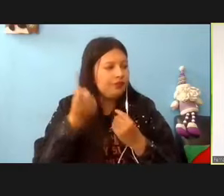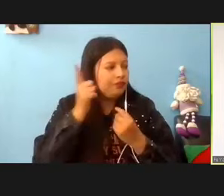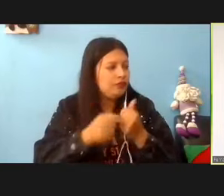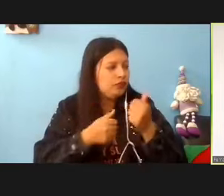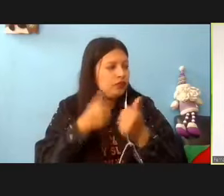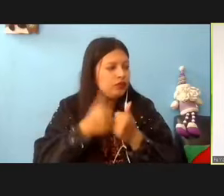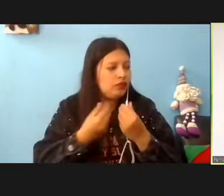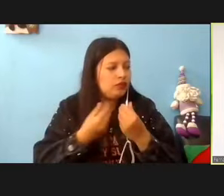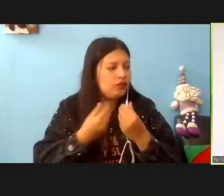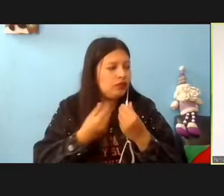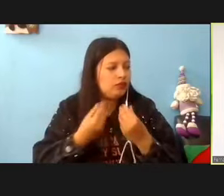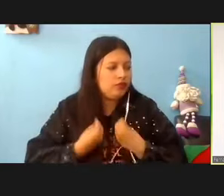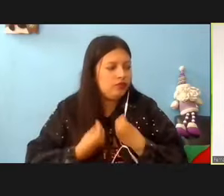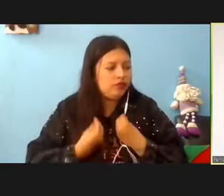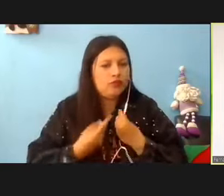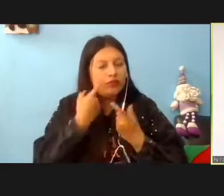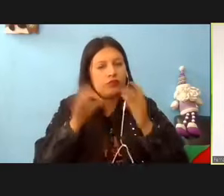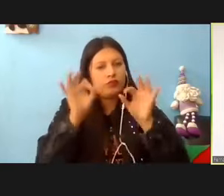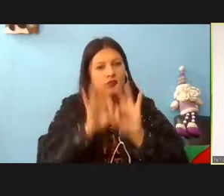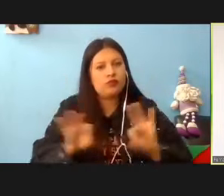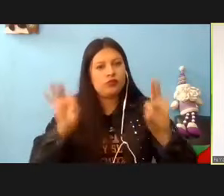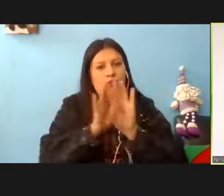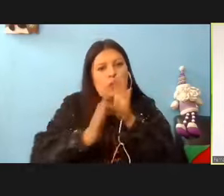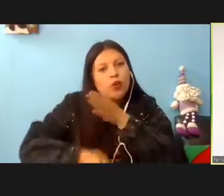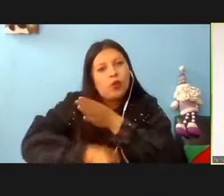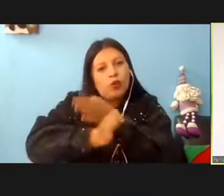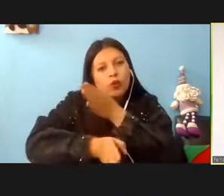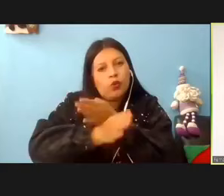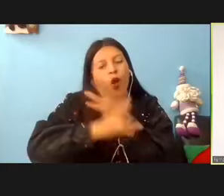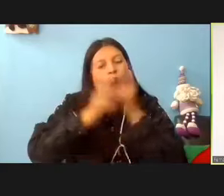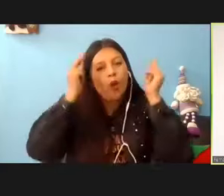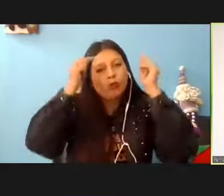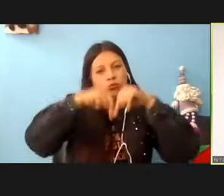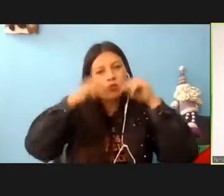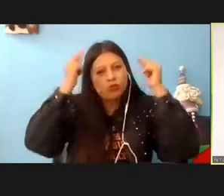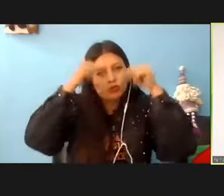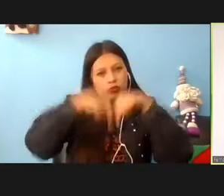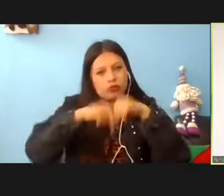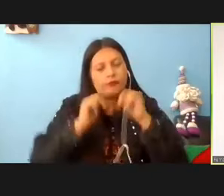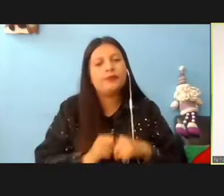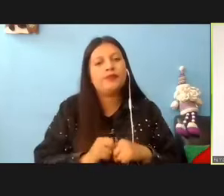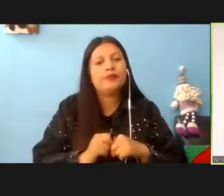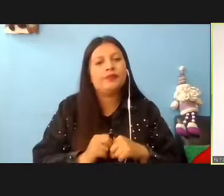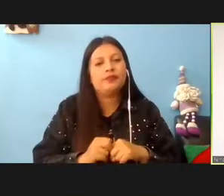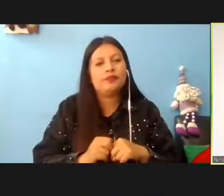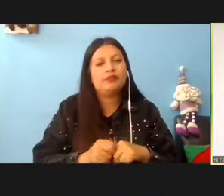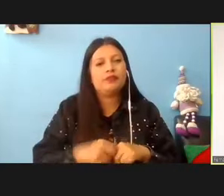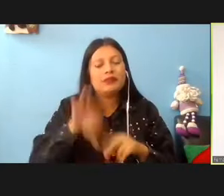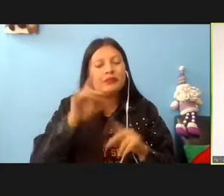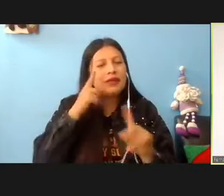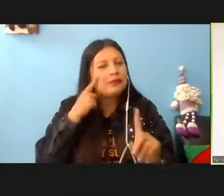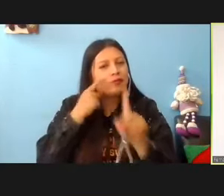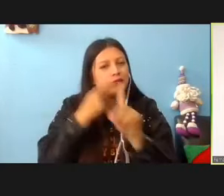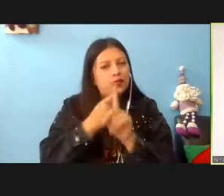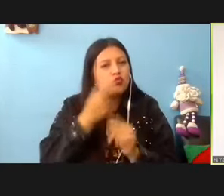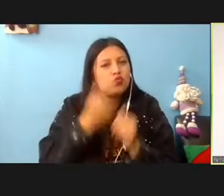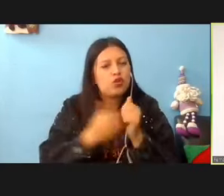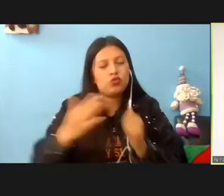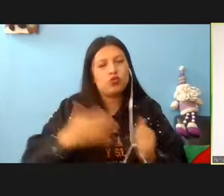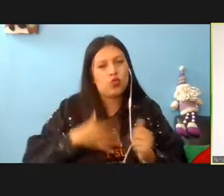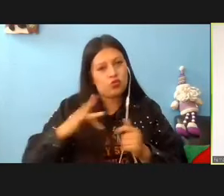que vivimos, es muy importante continuar con estos encuentros. Eso en específico, pienso